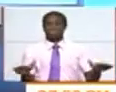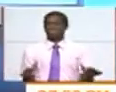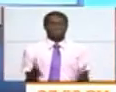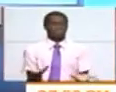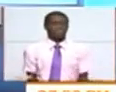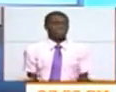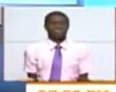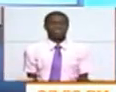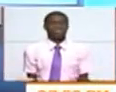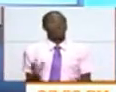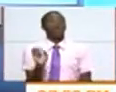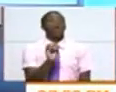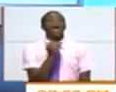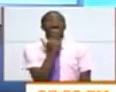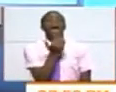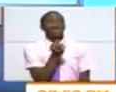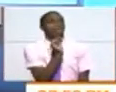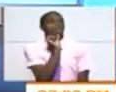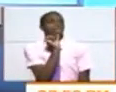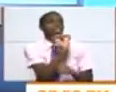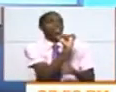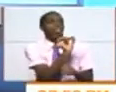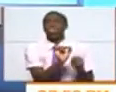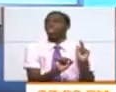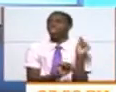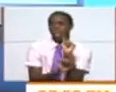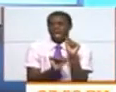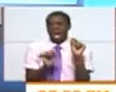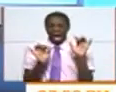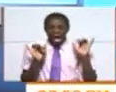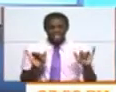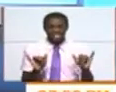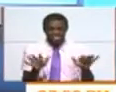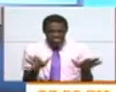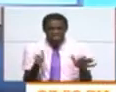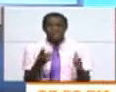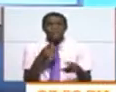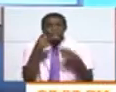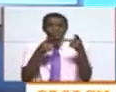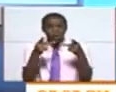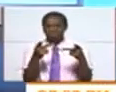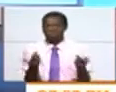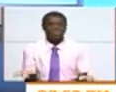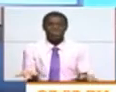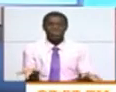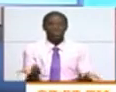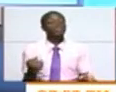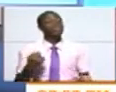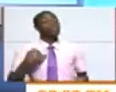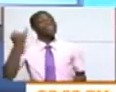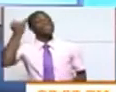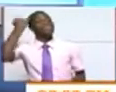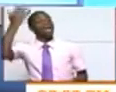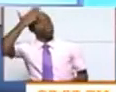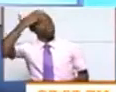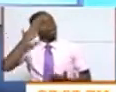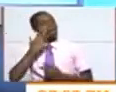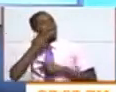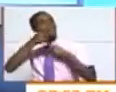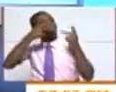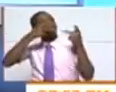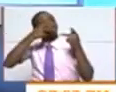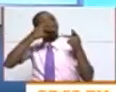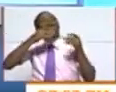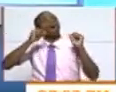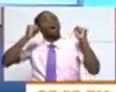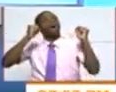insulto. La política no es para eso. La política es para defender con las palabras los propios ideales. Vean una vez más cómo